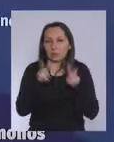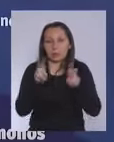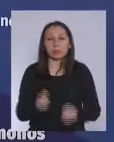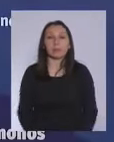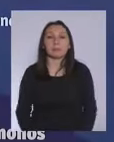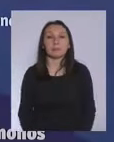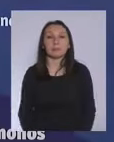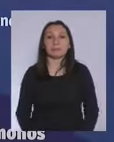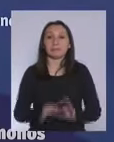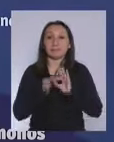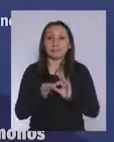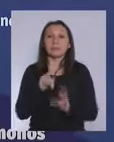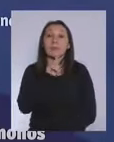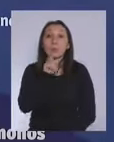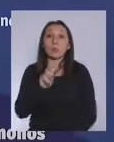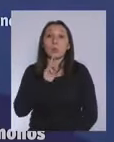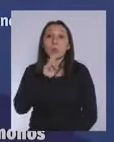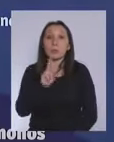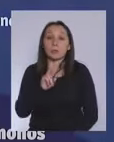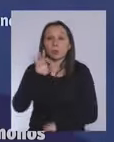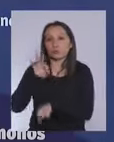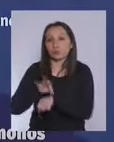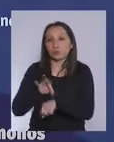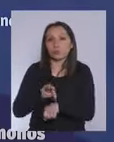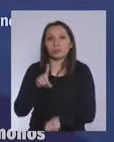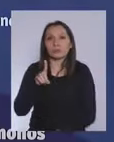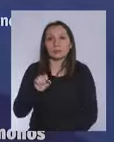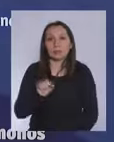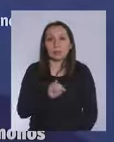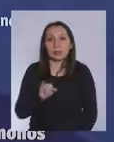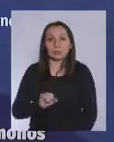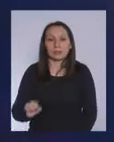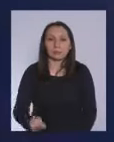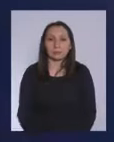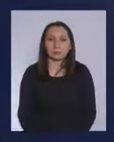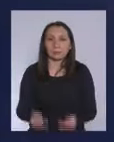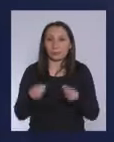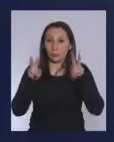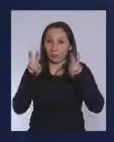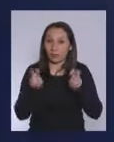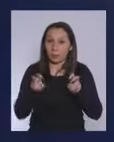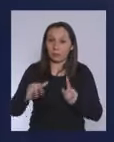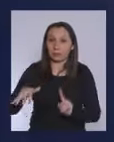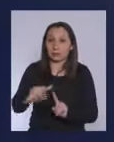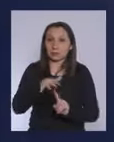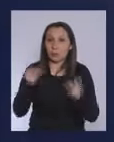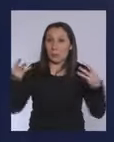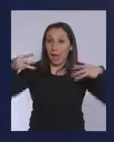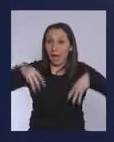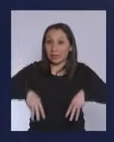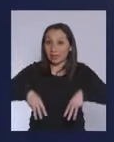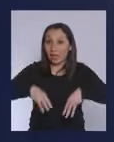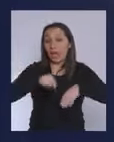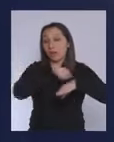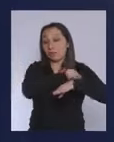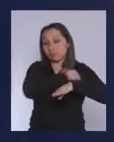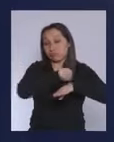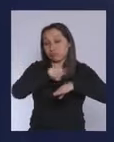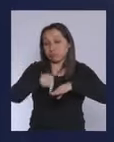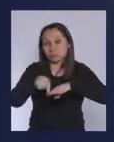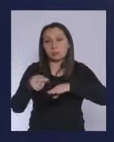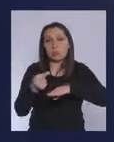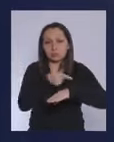gracias esa pregunta la contestará a la doctora paula daza bueno con respecto a la situación de magallanes nosotros tuvimos